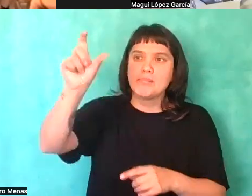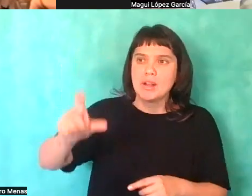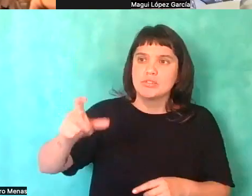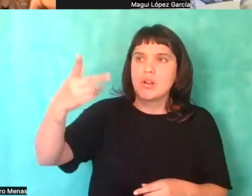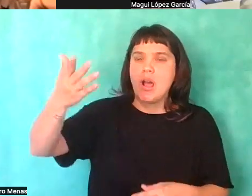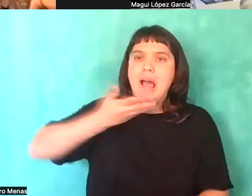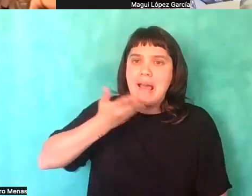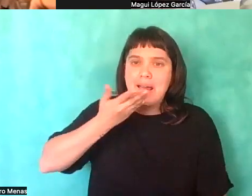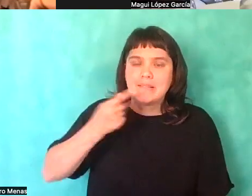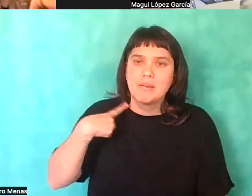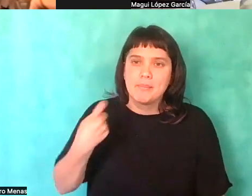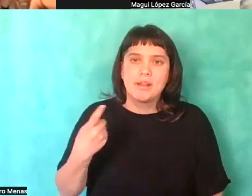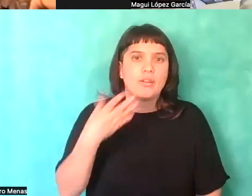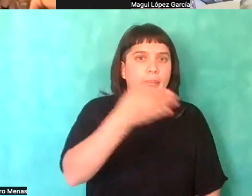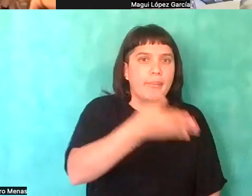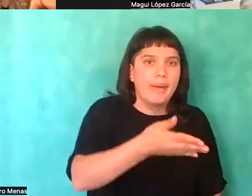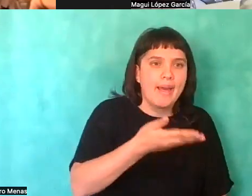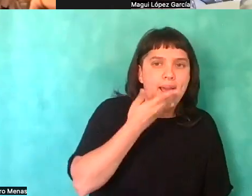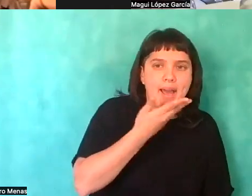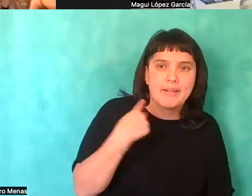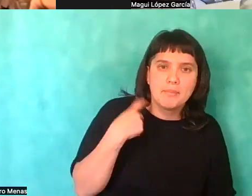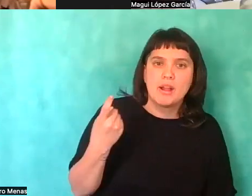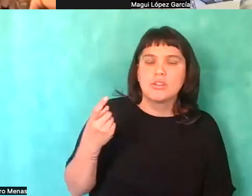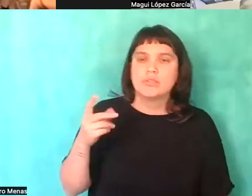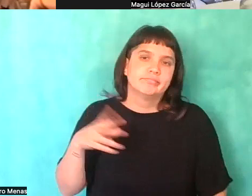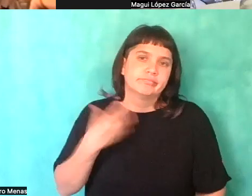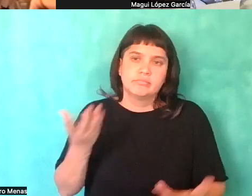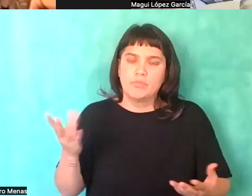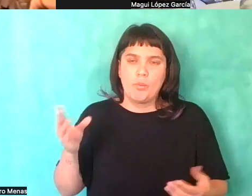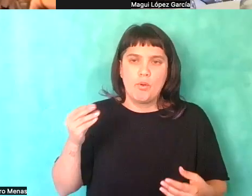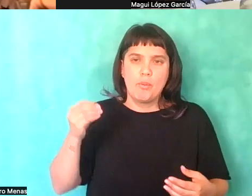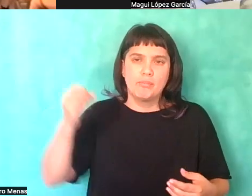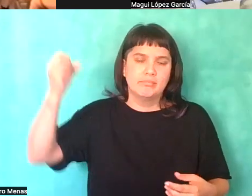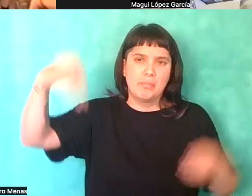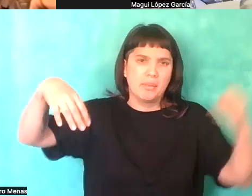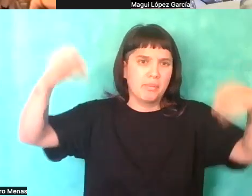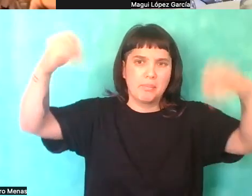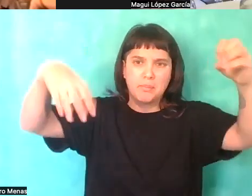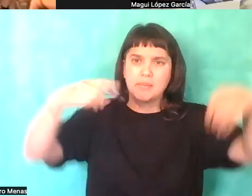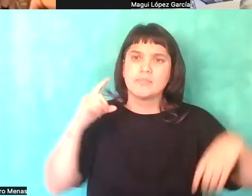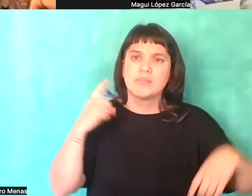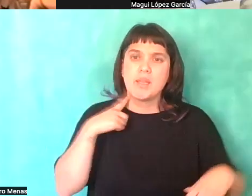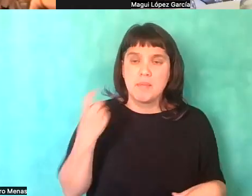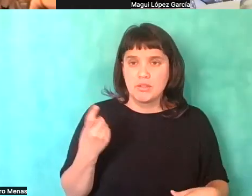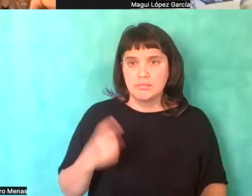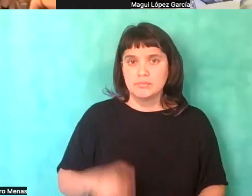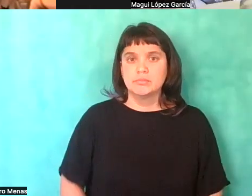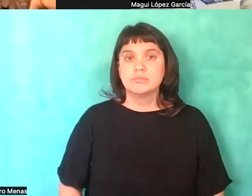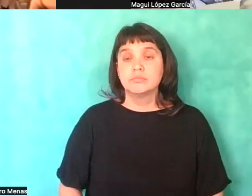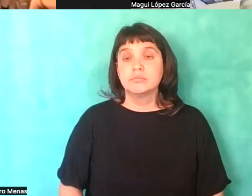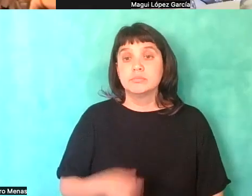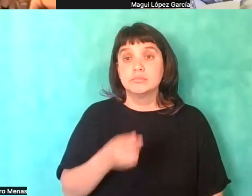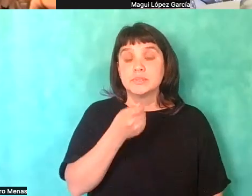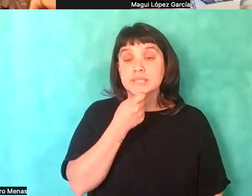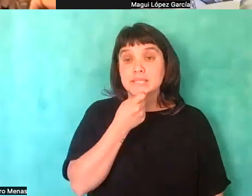alguien que te va a hablar en español, o sea, aprendes cualquier dispositivo y está el español ahí. Entonces no es tan complejo. Lo que sí ocurre con esos niños oyentes de